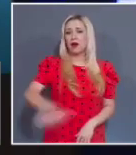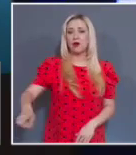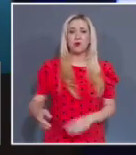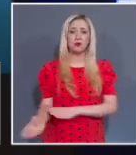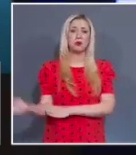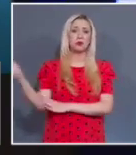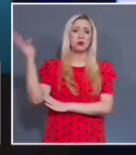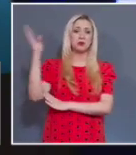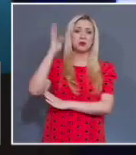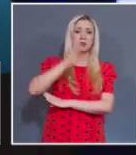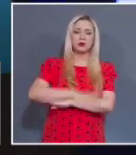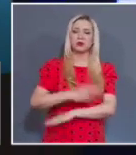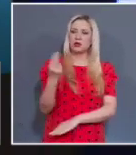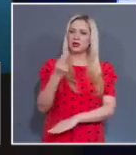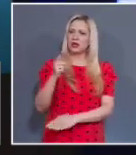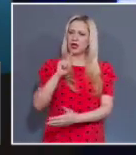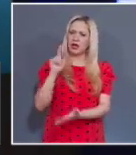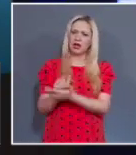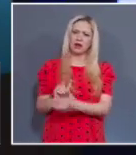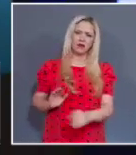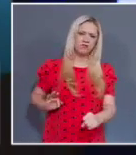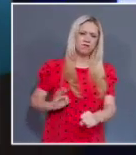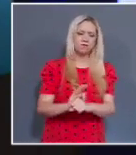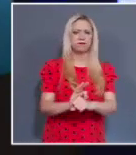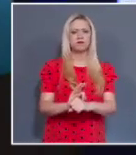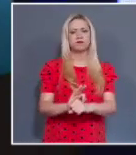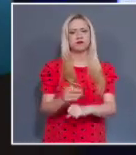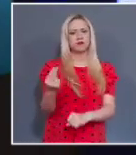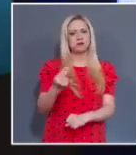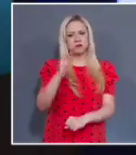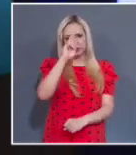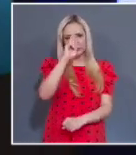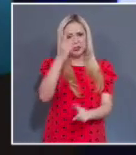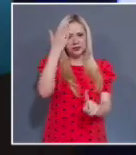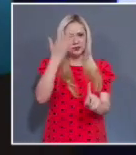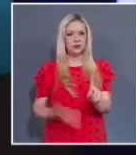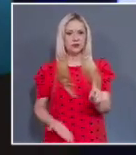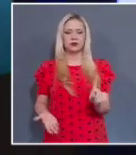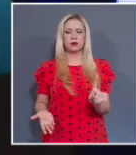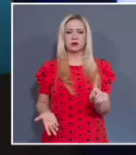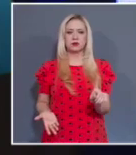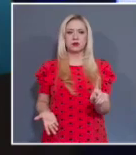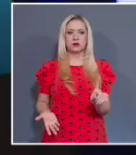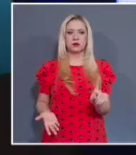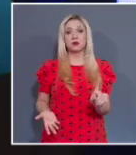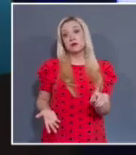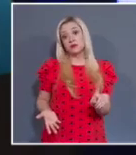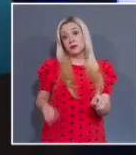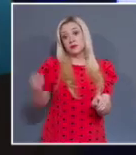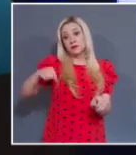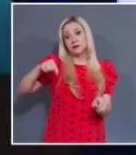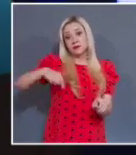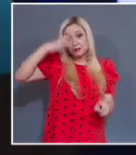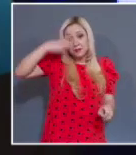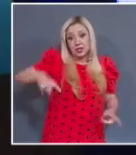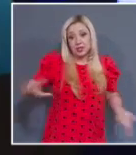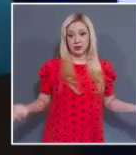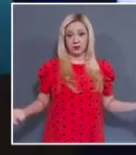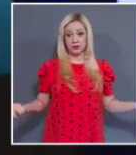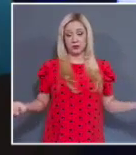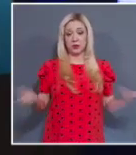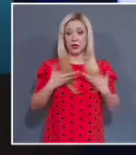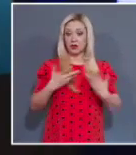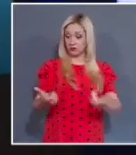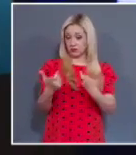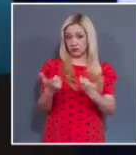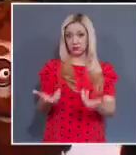la justicia y una defensa de su dignidad. Bueno, para eso también hay un México y también hay recursos y también hay